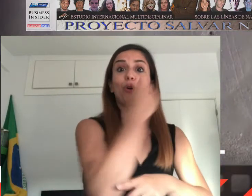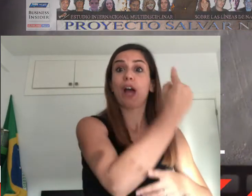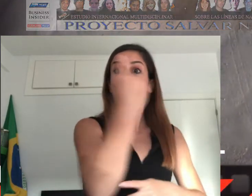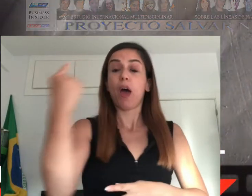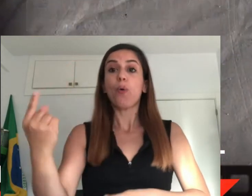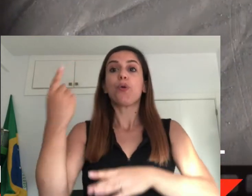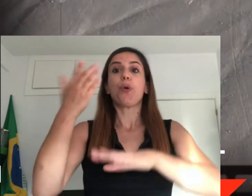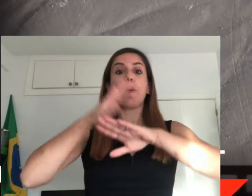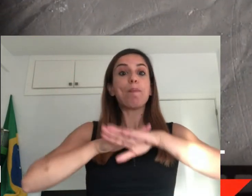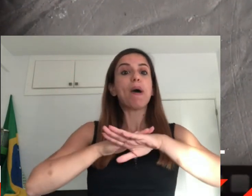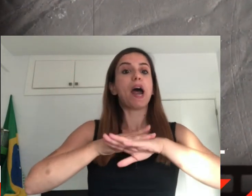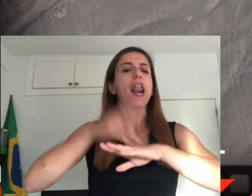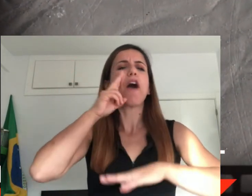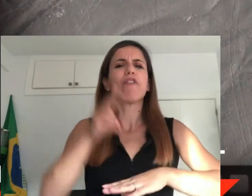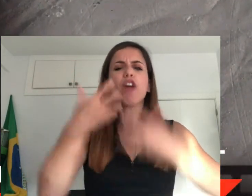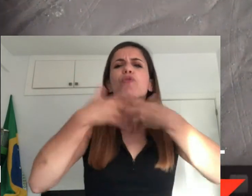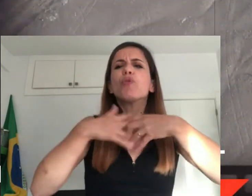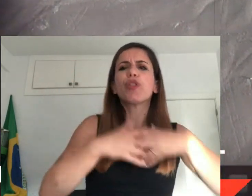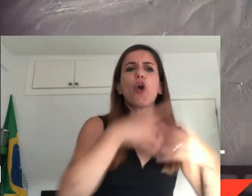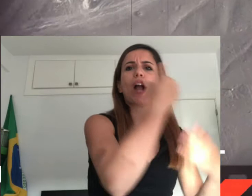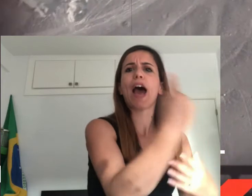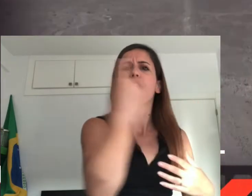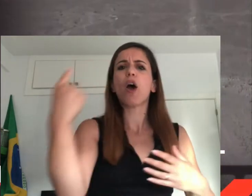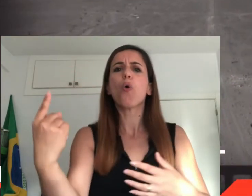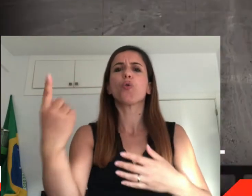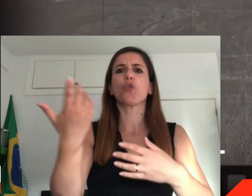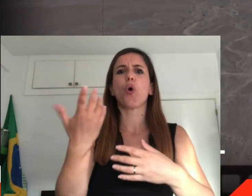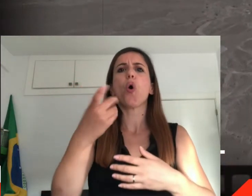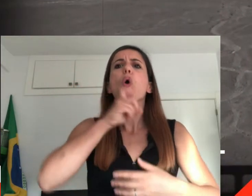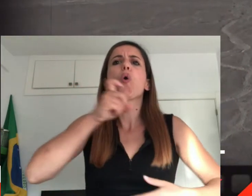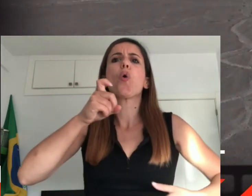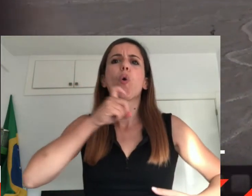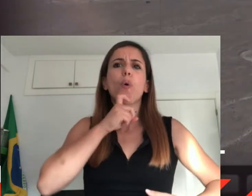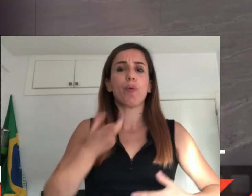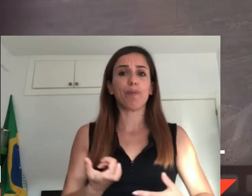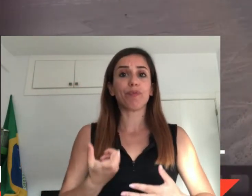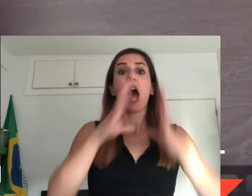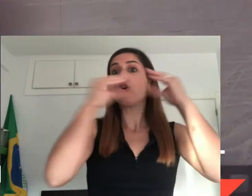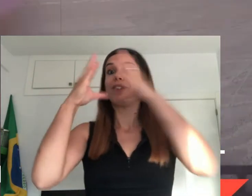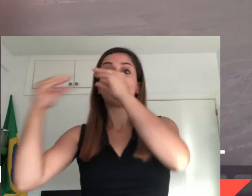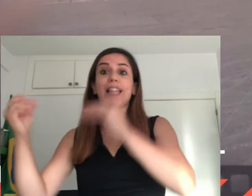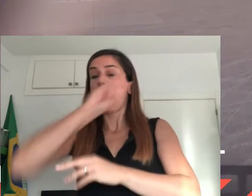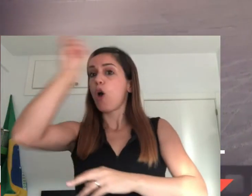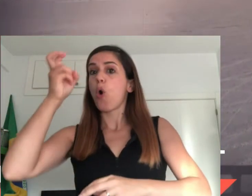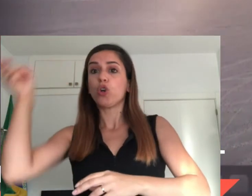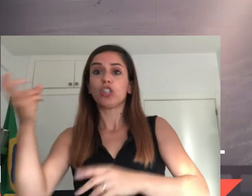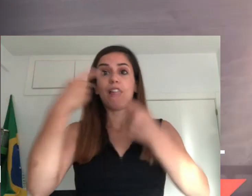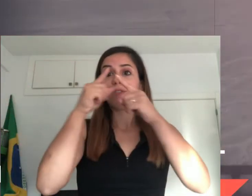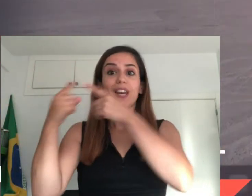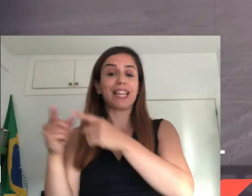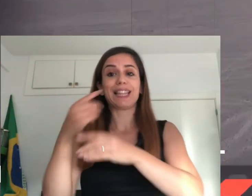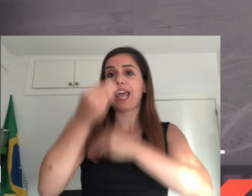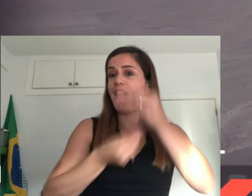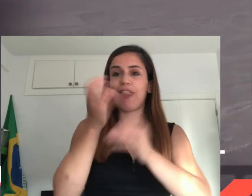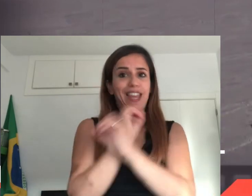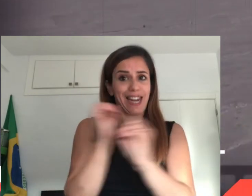inversa para poder conocer su función individual, cosa que hasta la fecha ninguna universidad ha hecho. Ninguna.